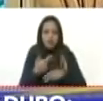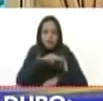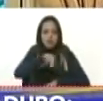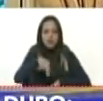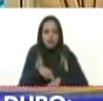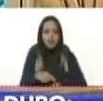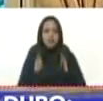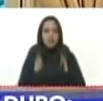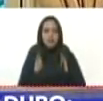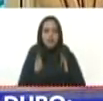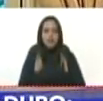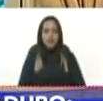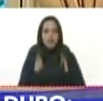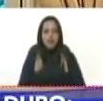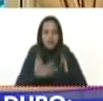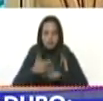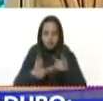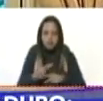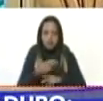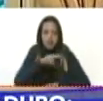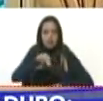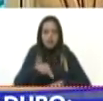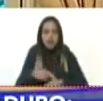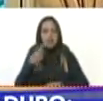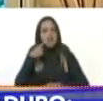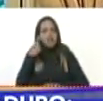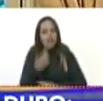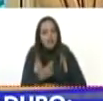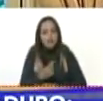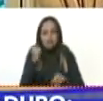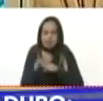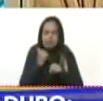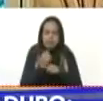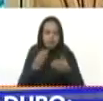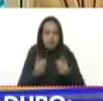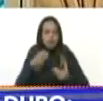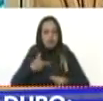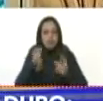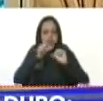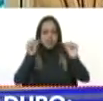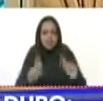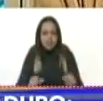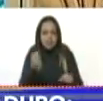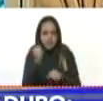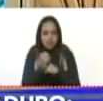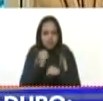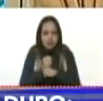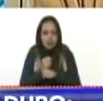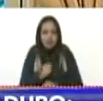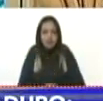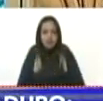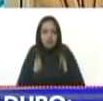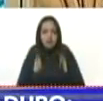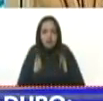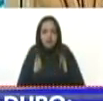hay que apostarle todo a la producción nacional, todo, para que los sistemas de funcionamiento de